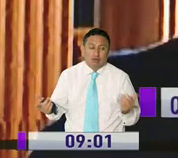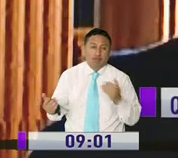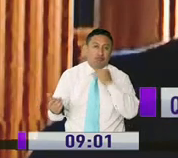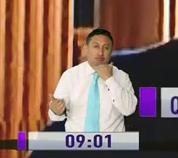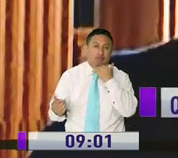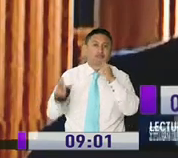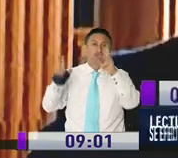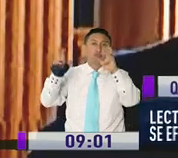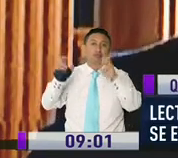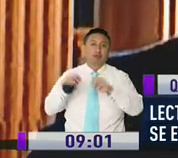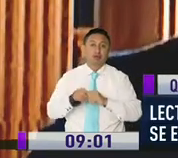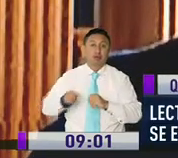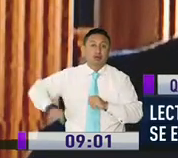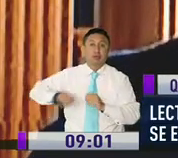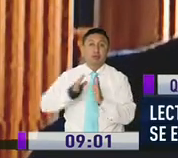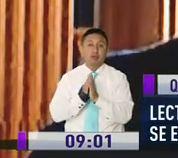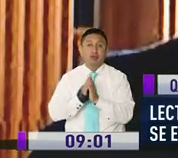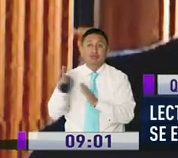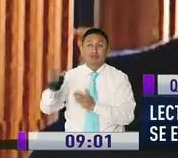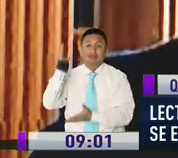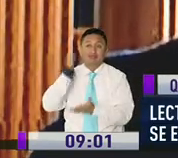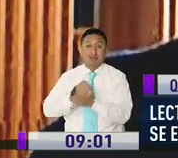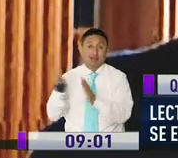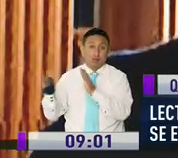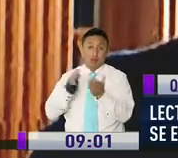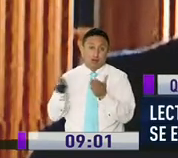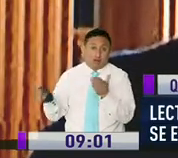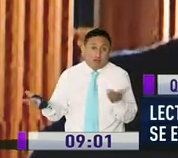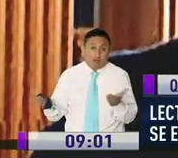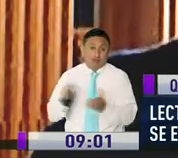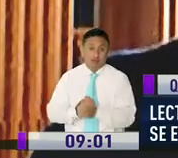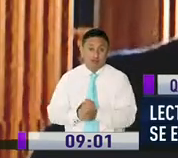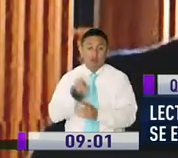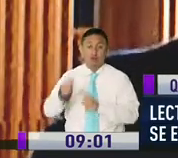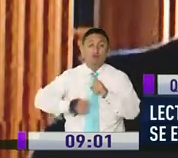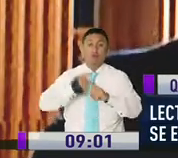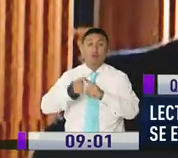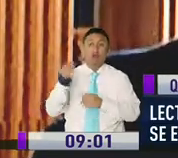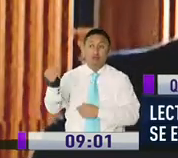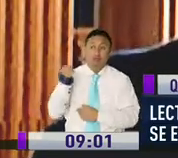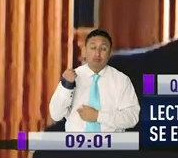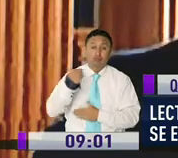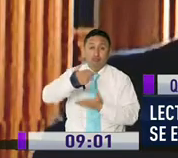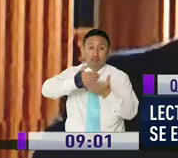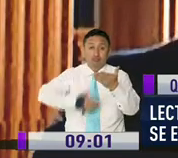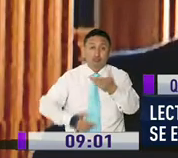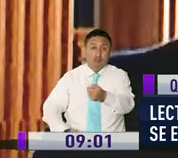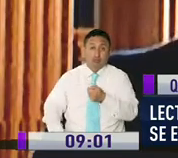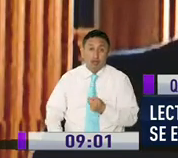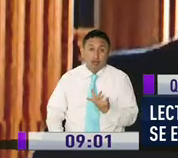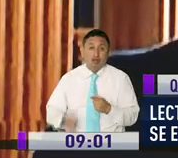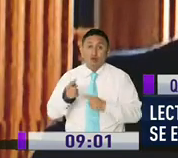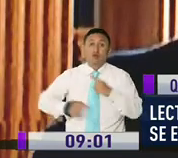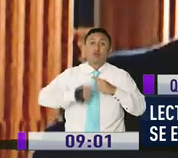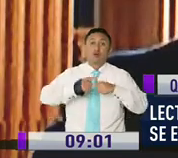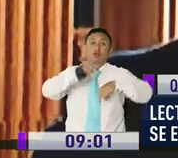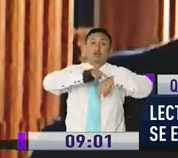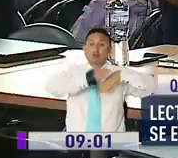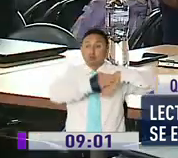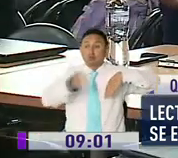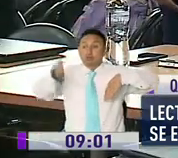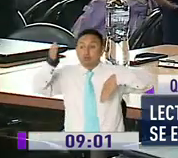según el caso, el pedido de suspensión condicional de la pena. ¿Cuándo nos van a notificar por escrito? ¿Desde cuándo corren los